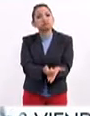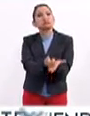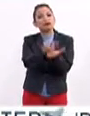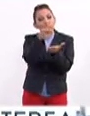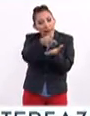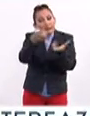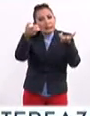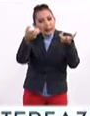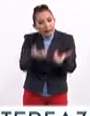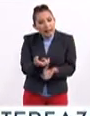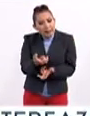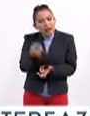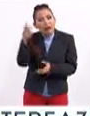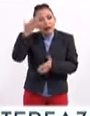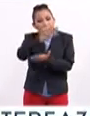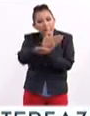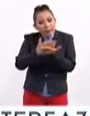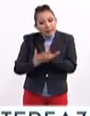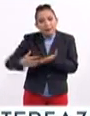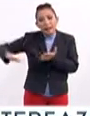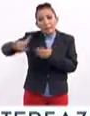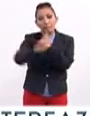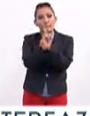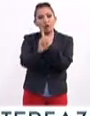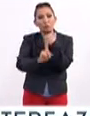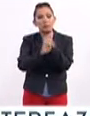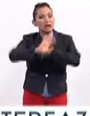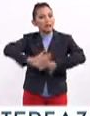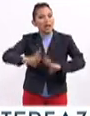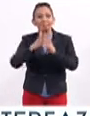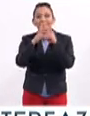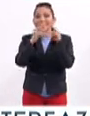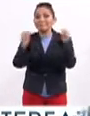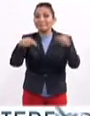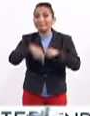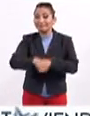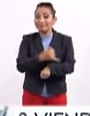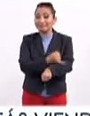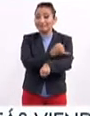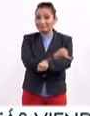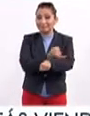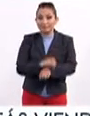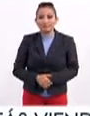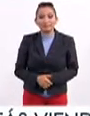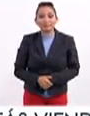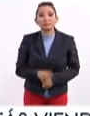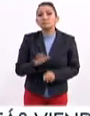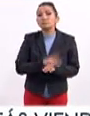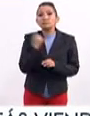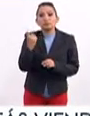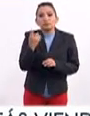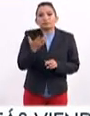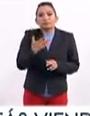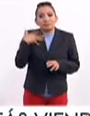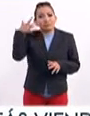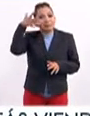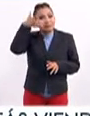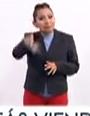Con eso, la mitad de los problemas están resueltos en Iztapalapa, porque